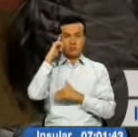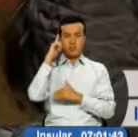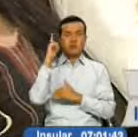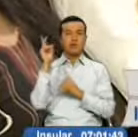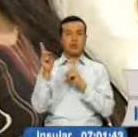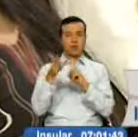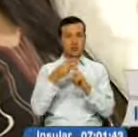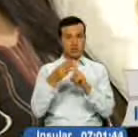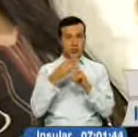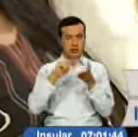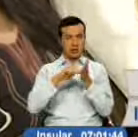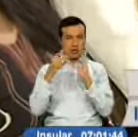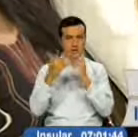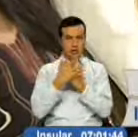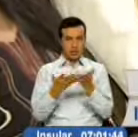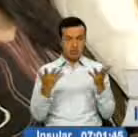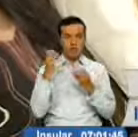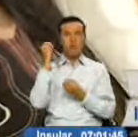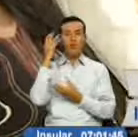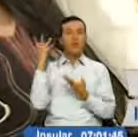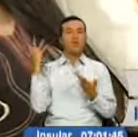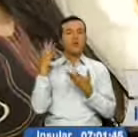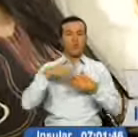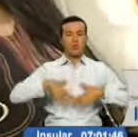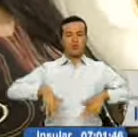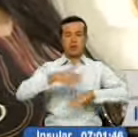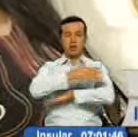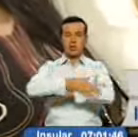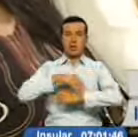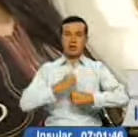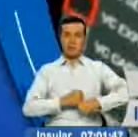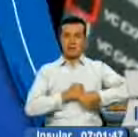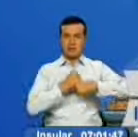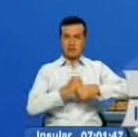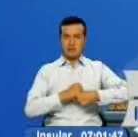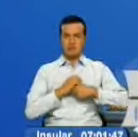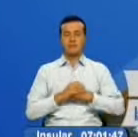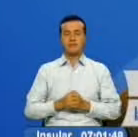Electrónico. Esta conferencia se realizará en la Amazonas y Villalengua.